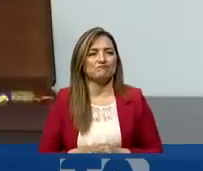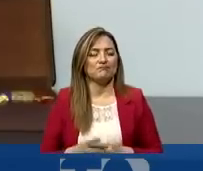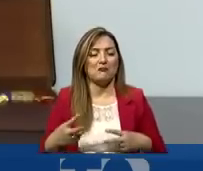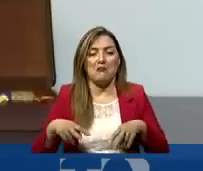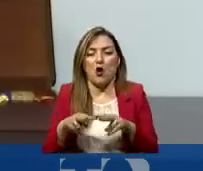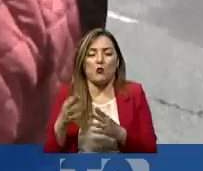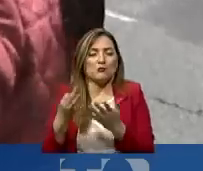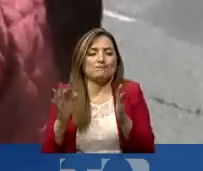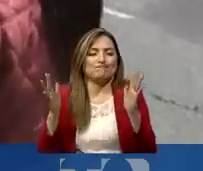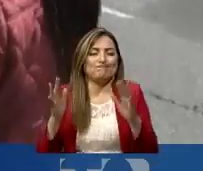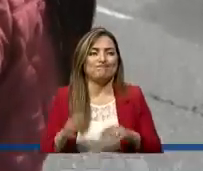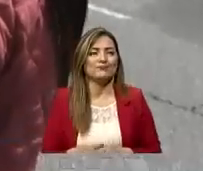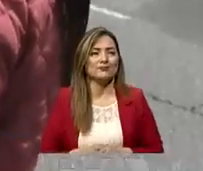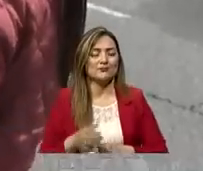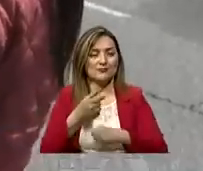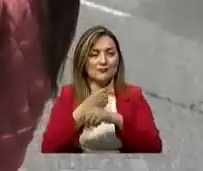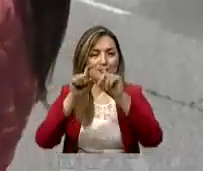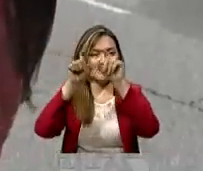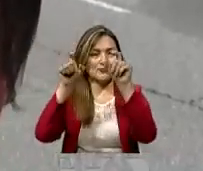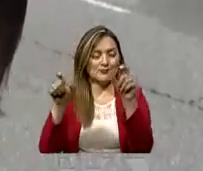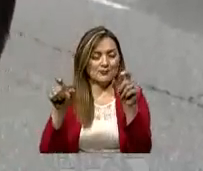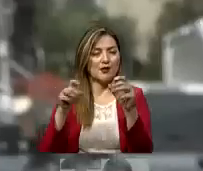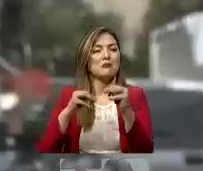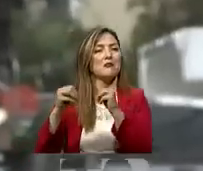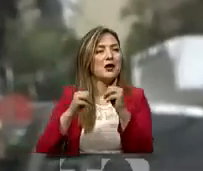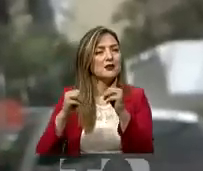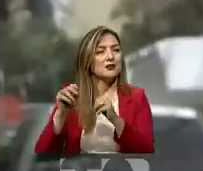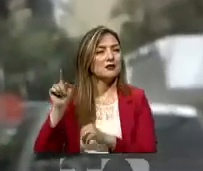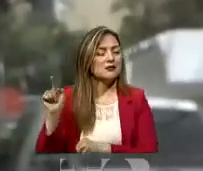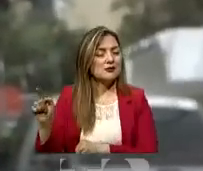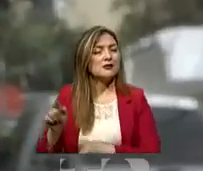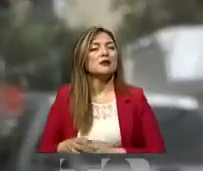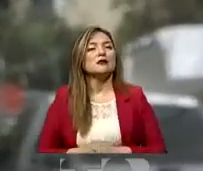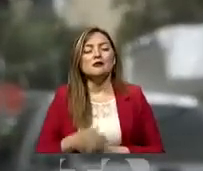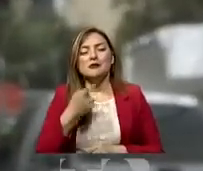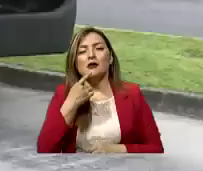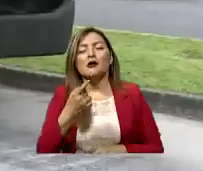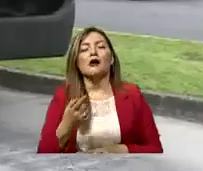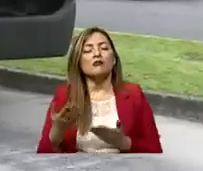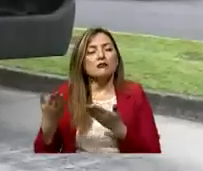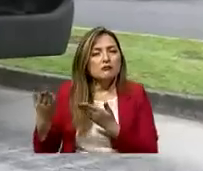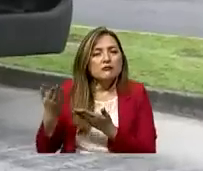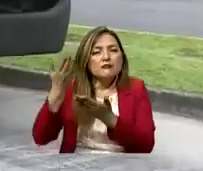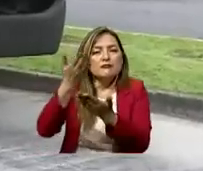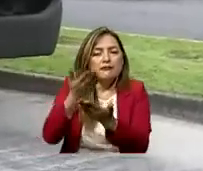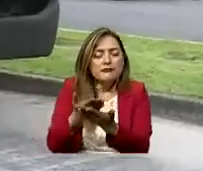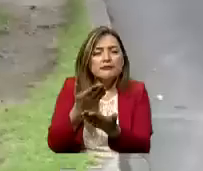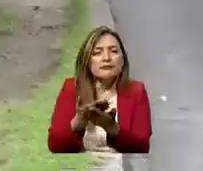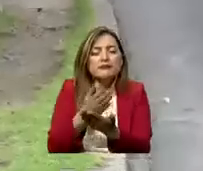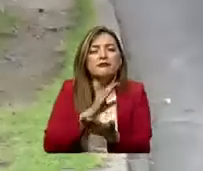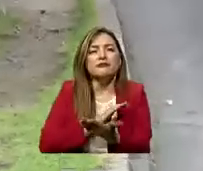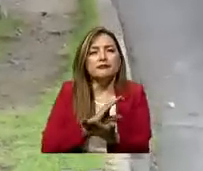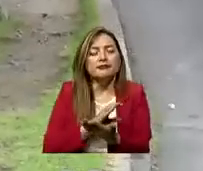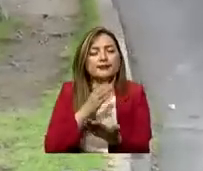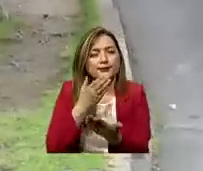tenemos presupuestado. El gerente del consorcio que maneja el corredor central norte, Ney Jiménez, asegura por su parte que presentó una propuesta al